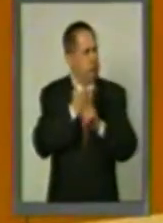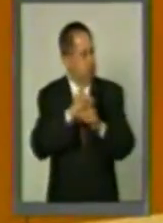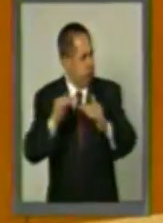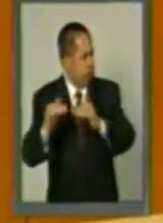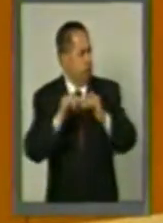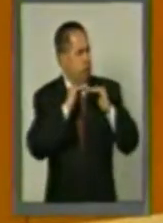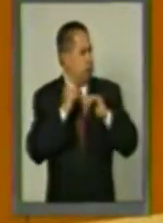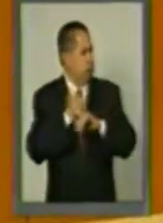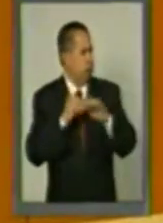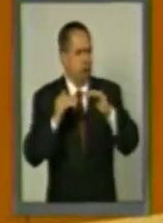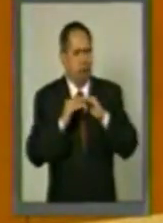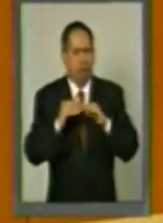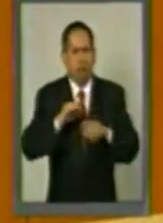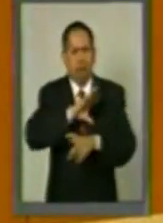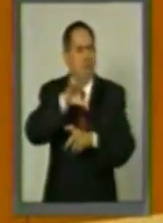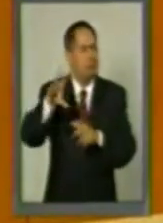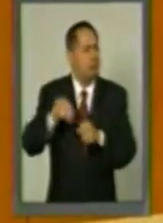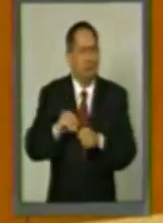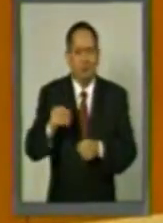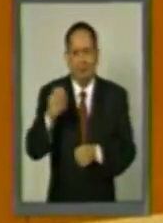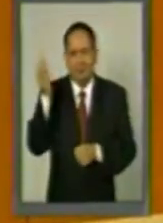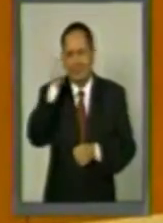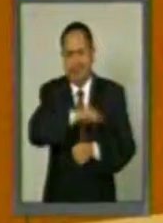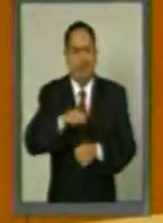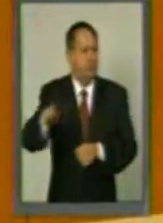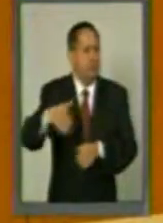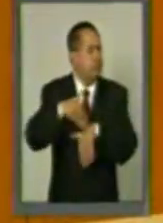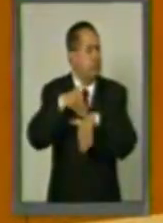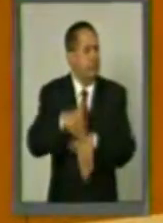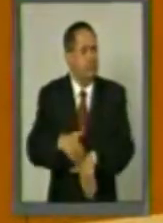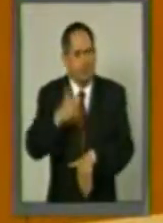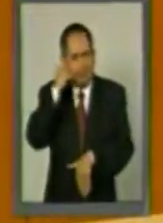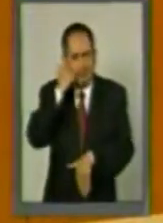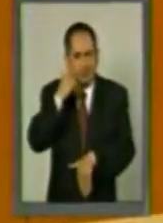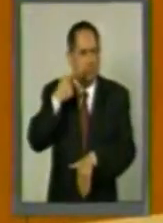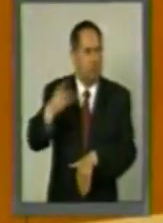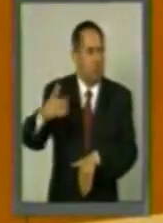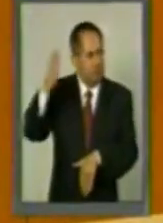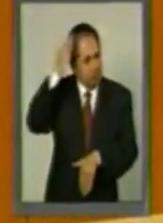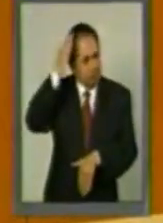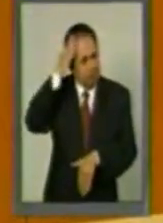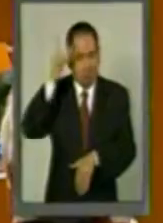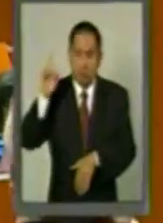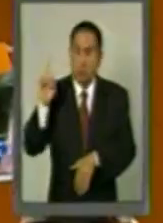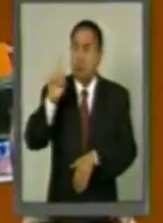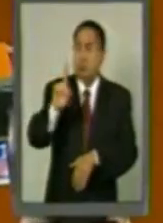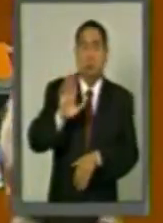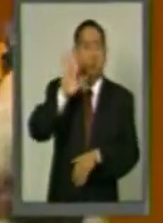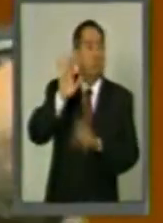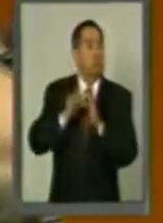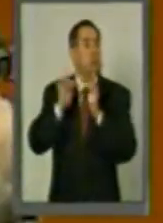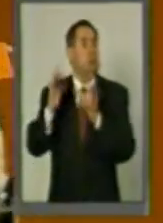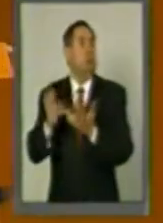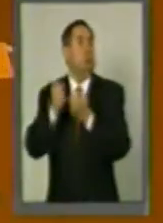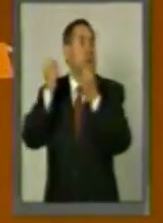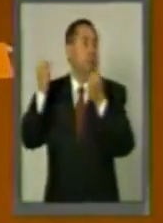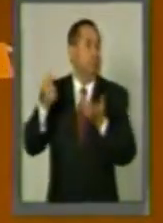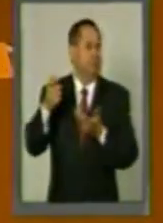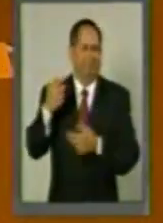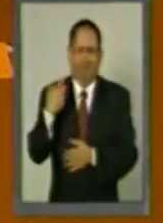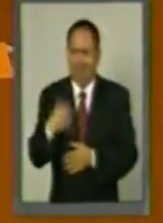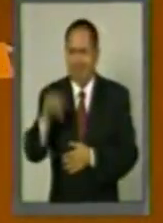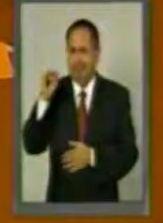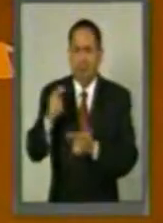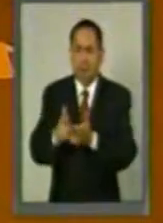democracia, son comparsa de la complacencia de liderazgos mesiánicos. Se apropian de un partido